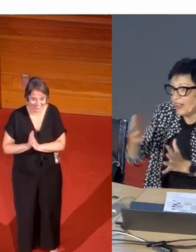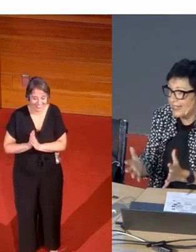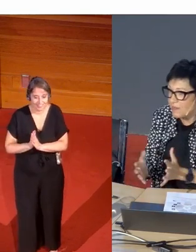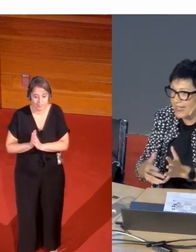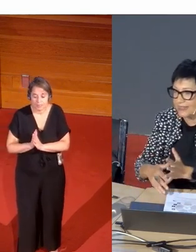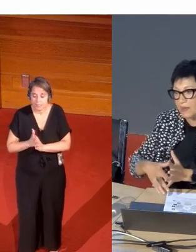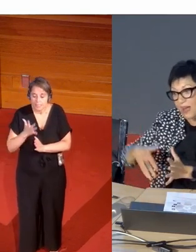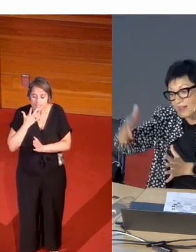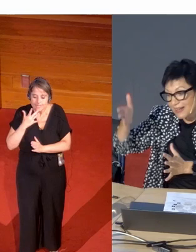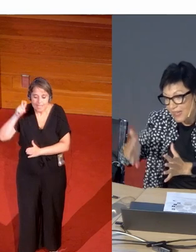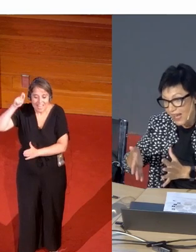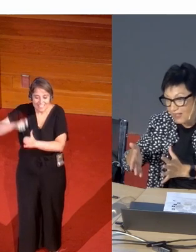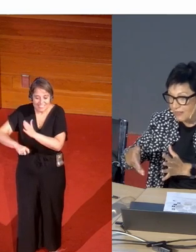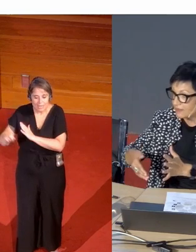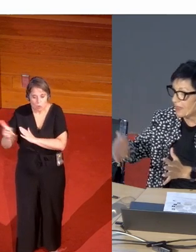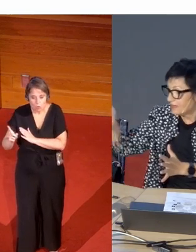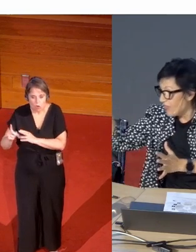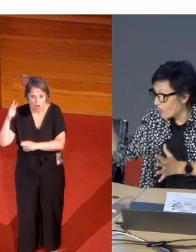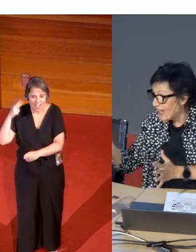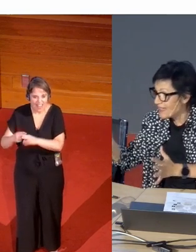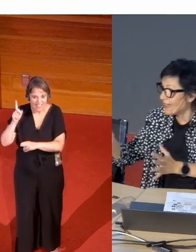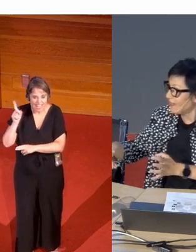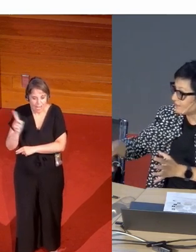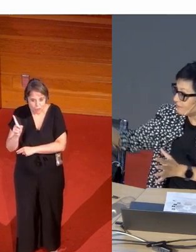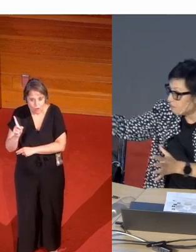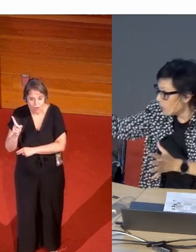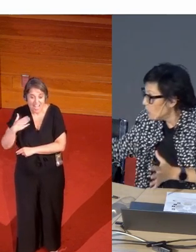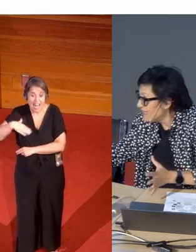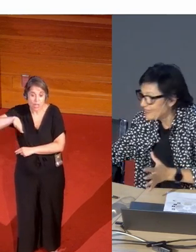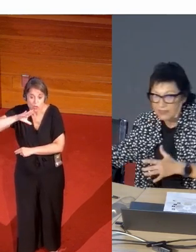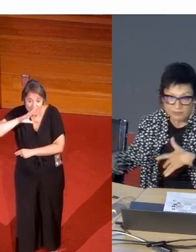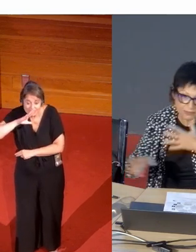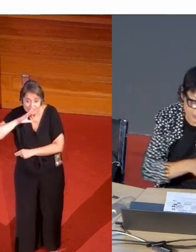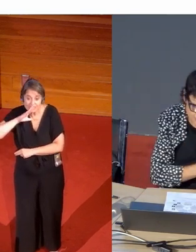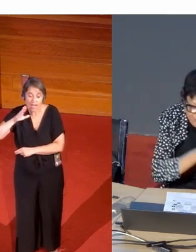que si no le quieres llamar extrema radical nacionalista